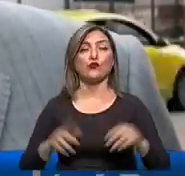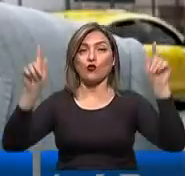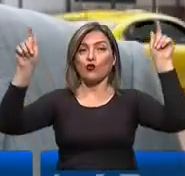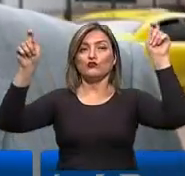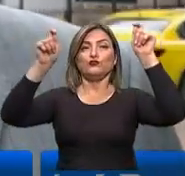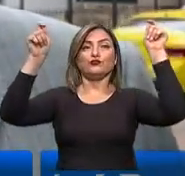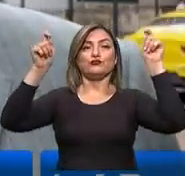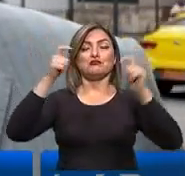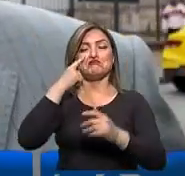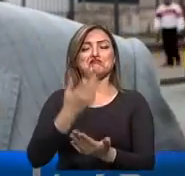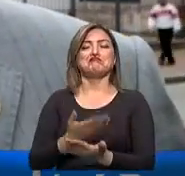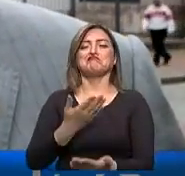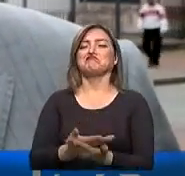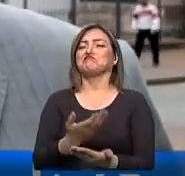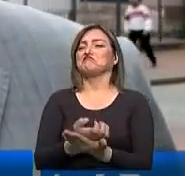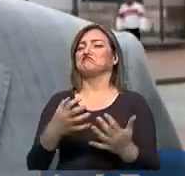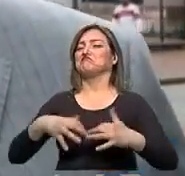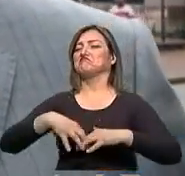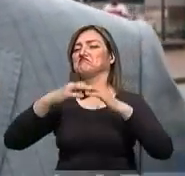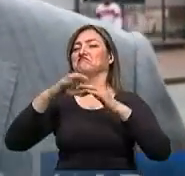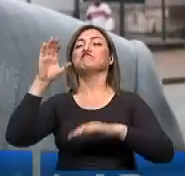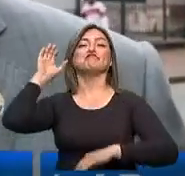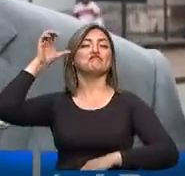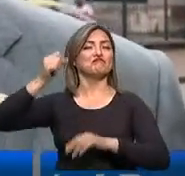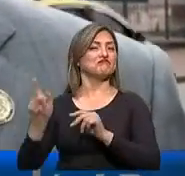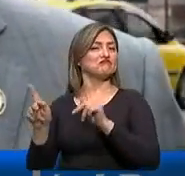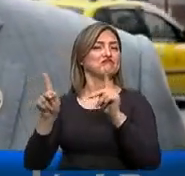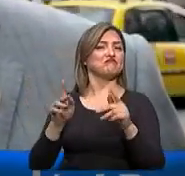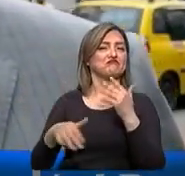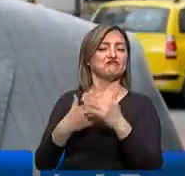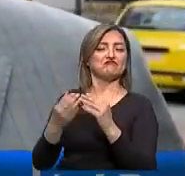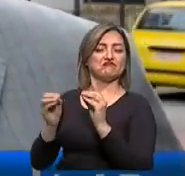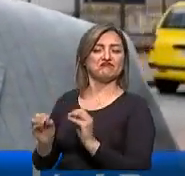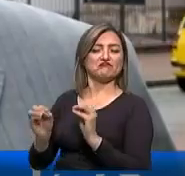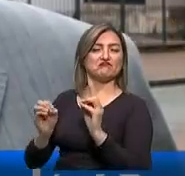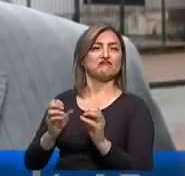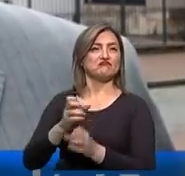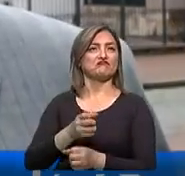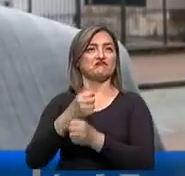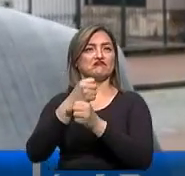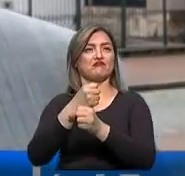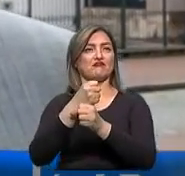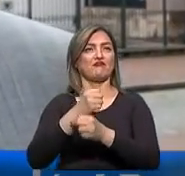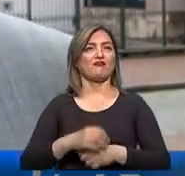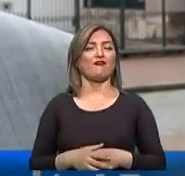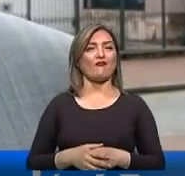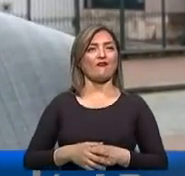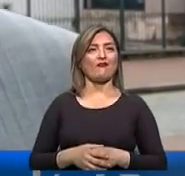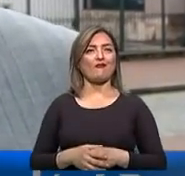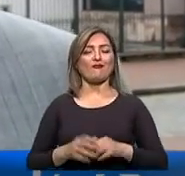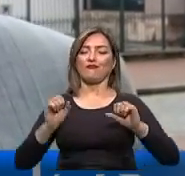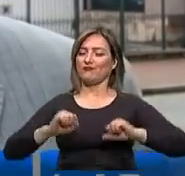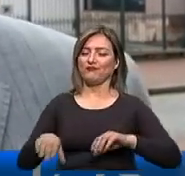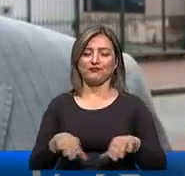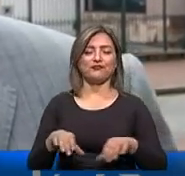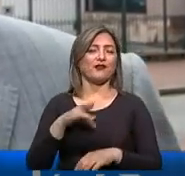fiestas fueron prueba de ello, de la reactivación económica, de la planificación adecuada, de la seguridad, de saber que podemos reactivarnos